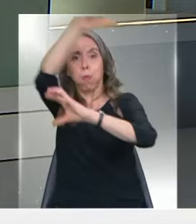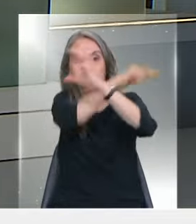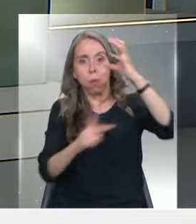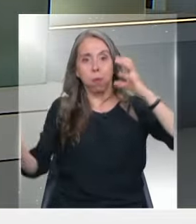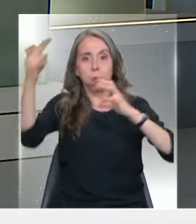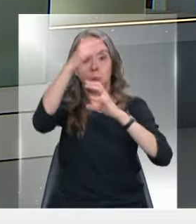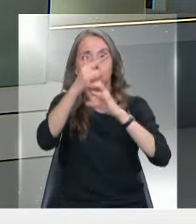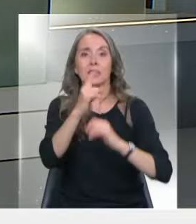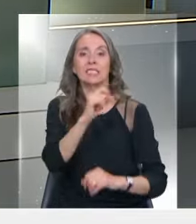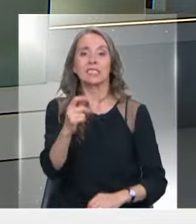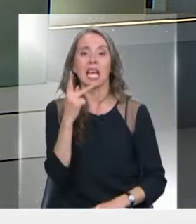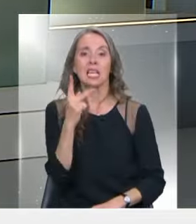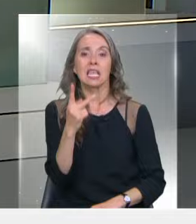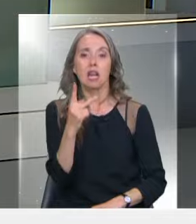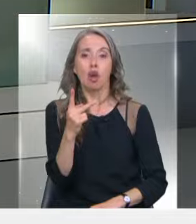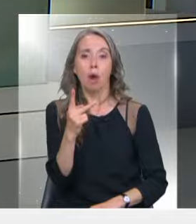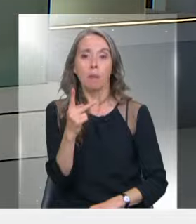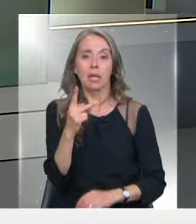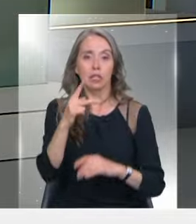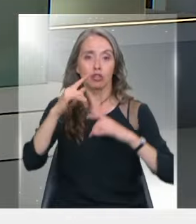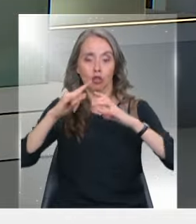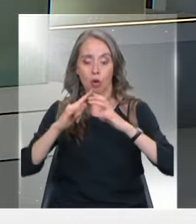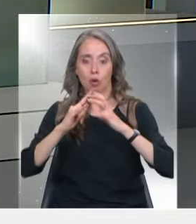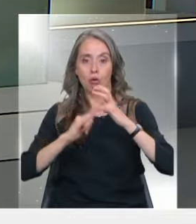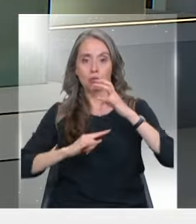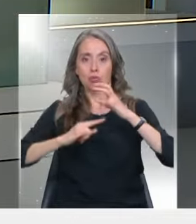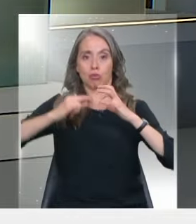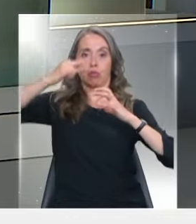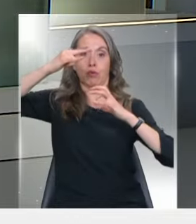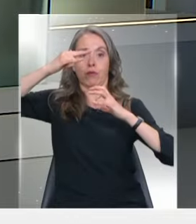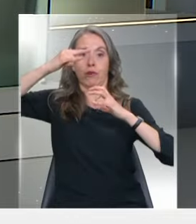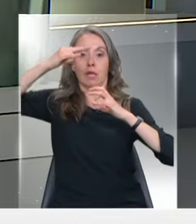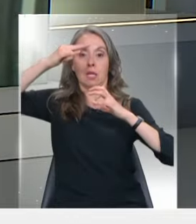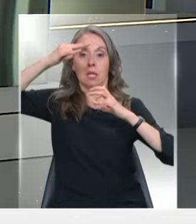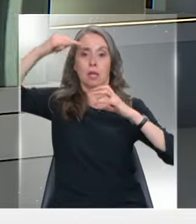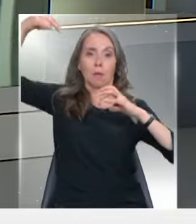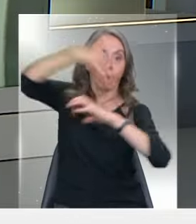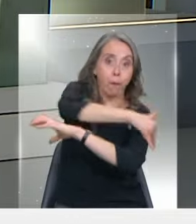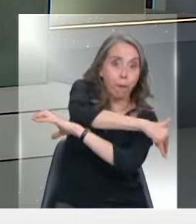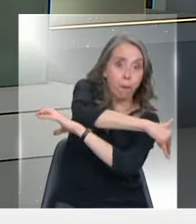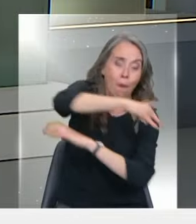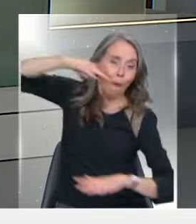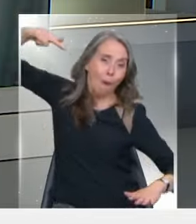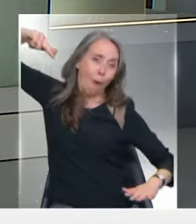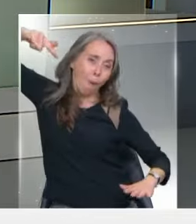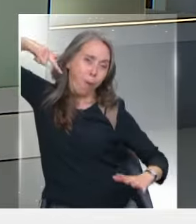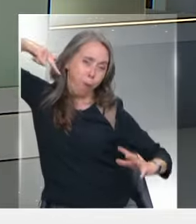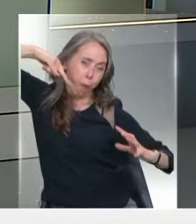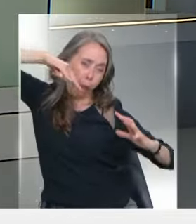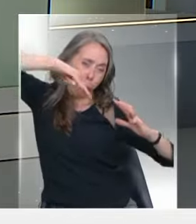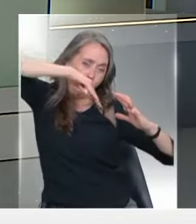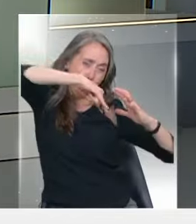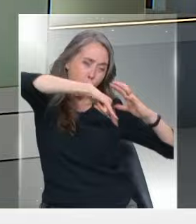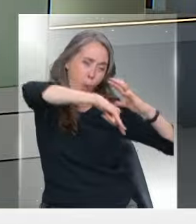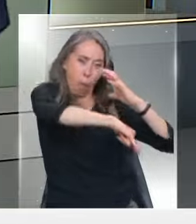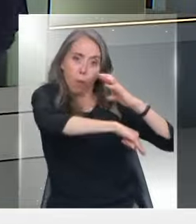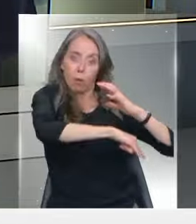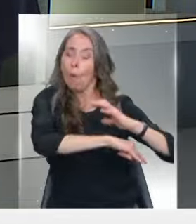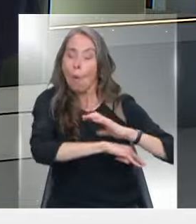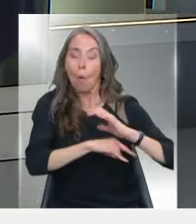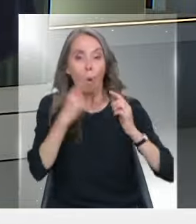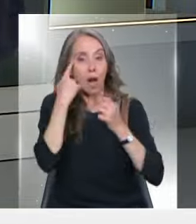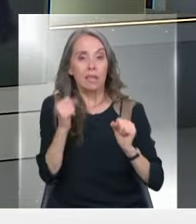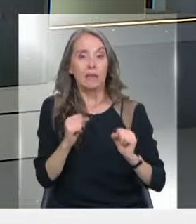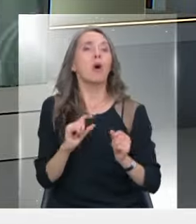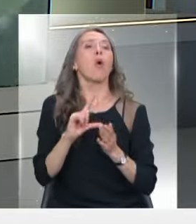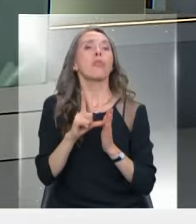suben a unos 100 kilómetros, no alcanzan a orbitar la Tierra, llegan al espacio y luego bajan a una velocidad increíble. ¿Sabe cuánto se